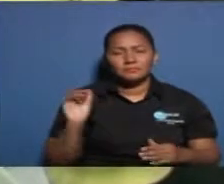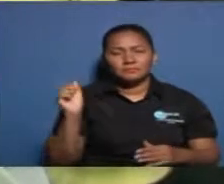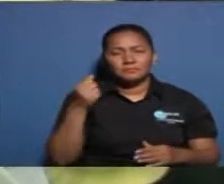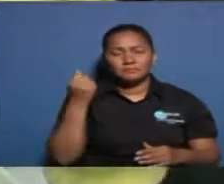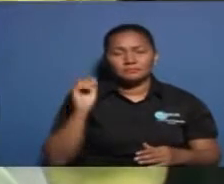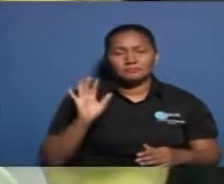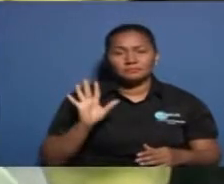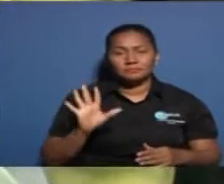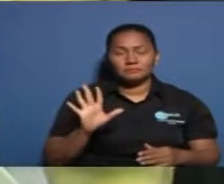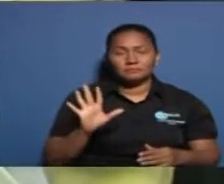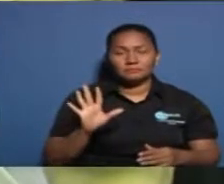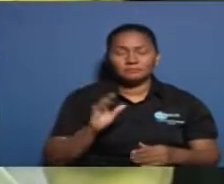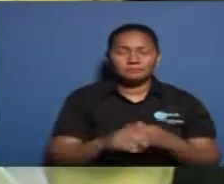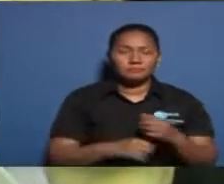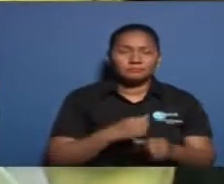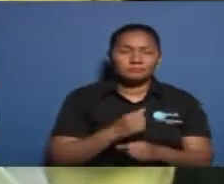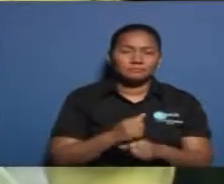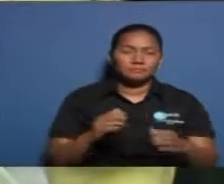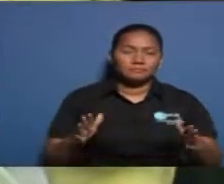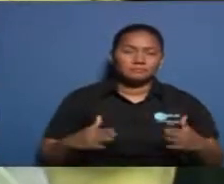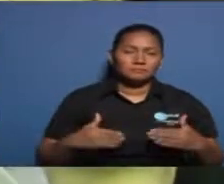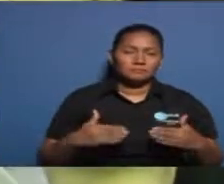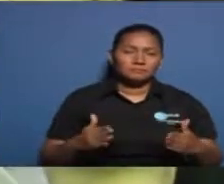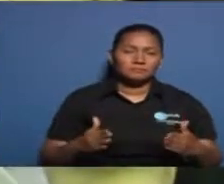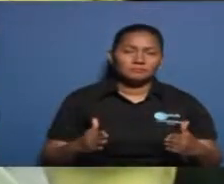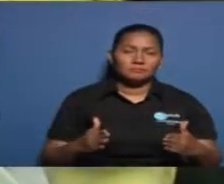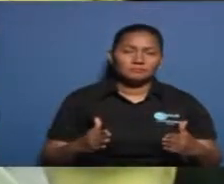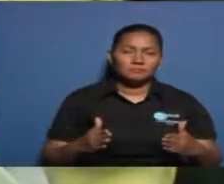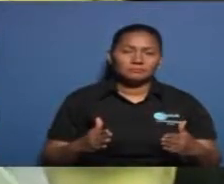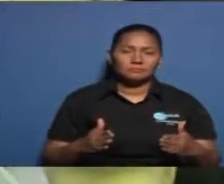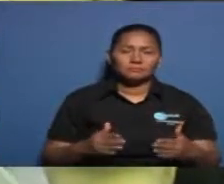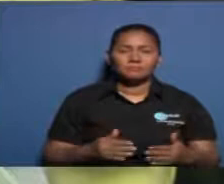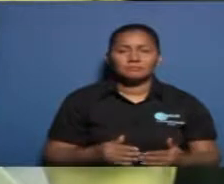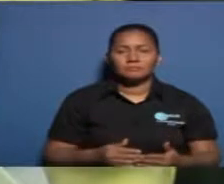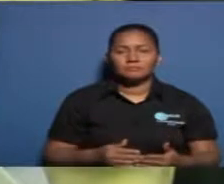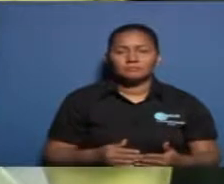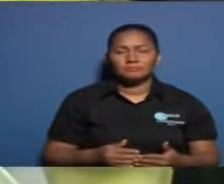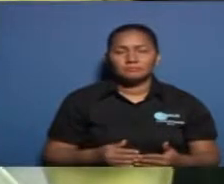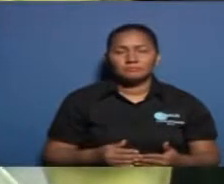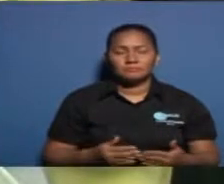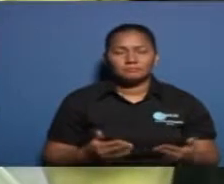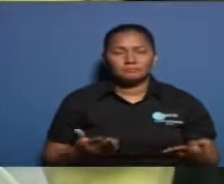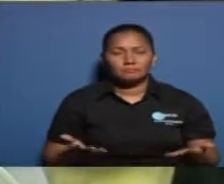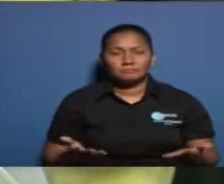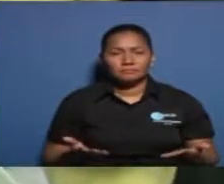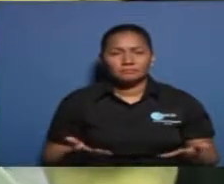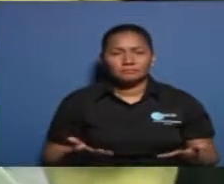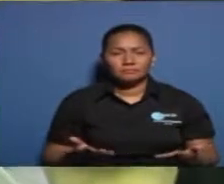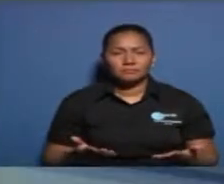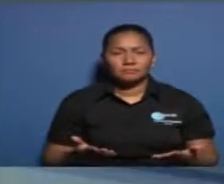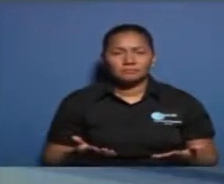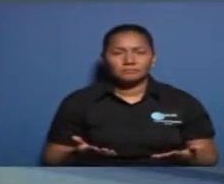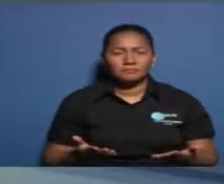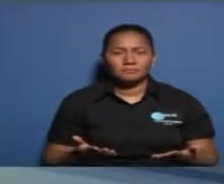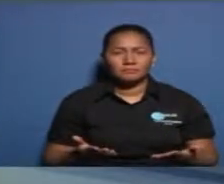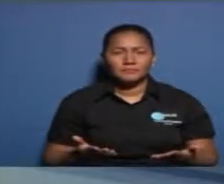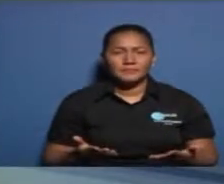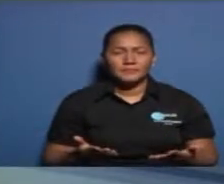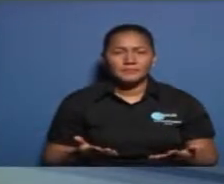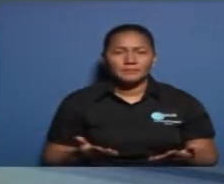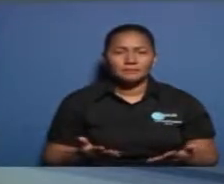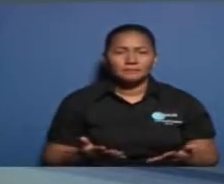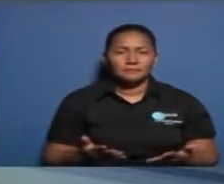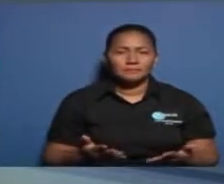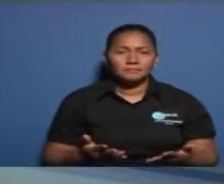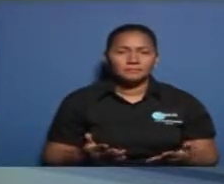ingresos propios es decir son dependientes económicamente de salidas es una limitante además de eso la